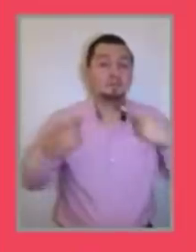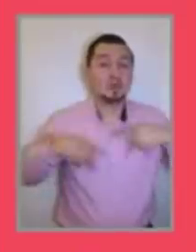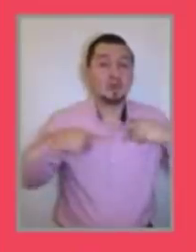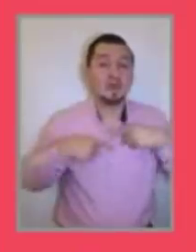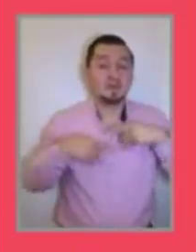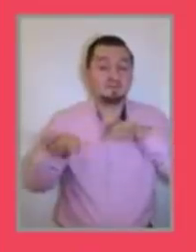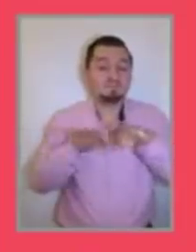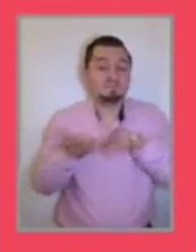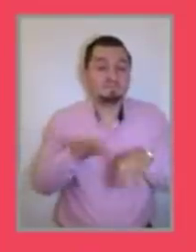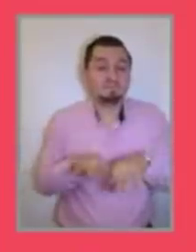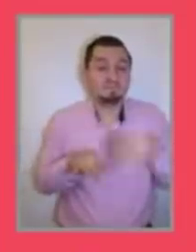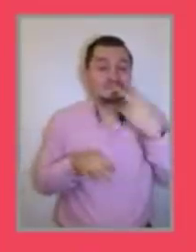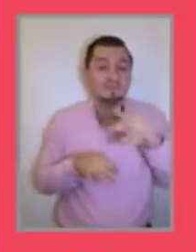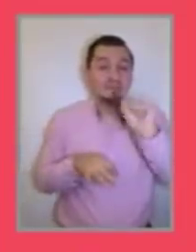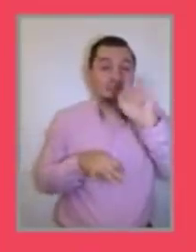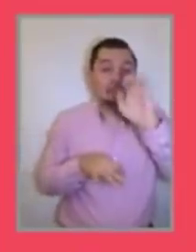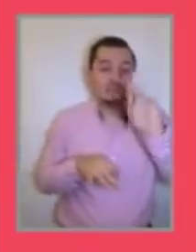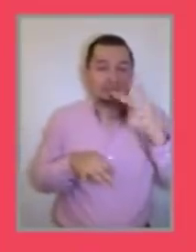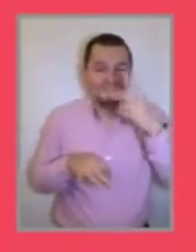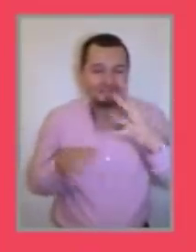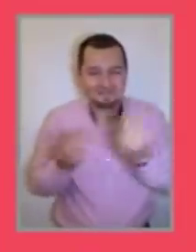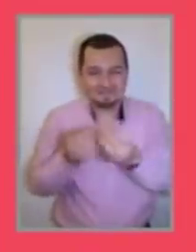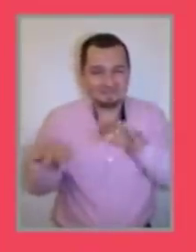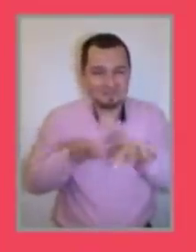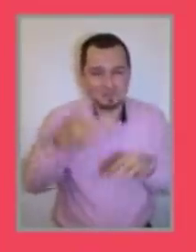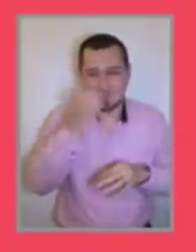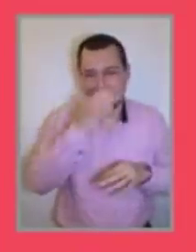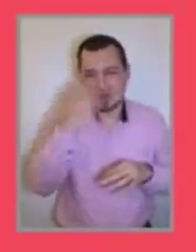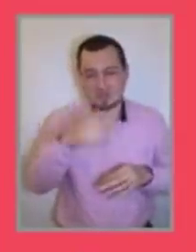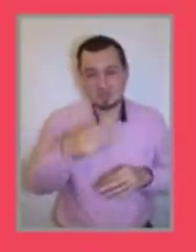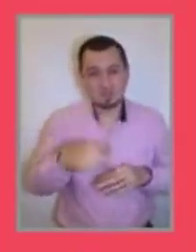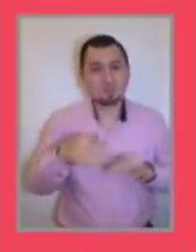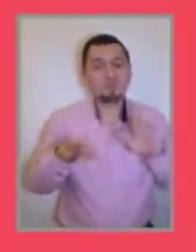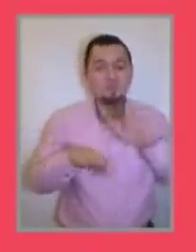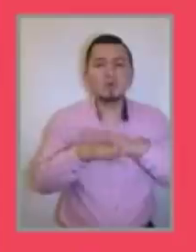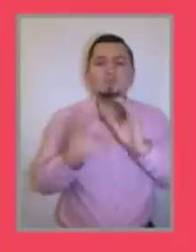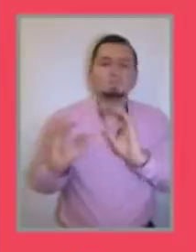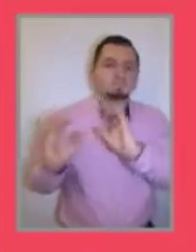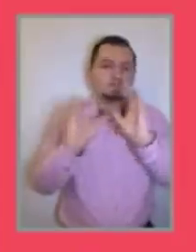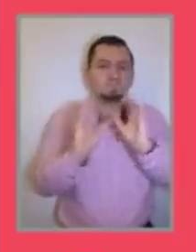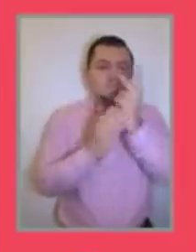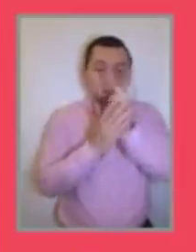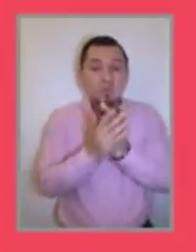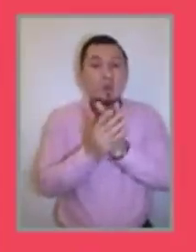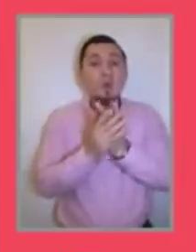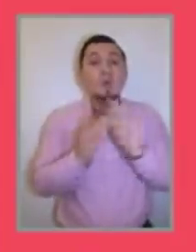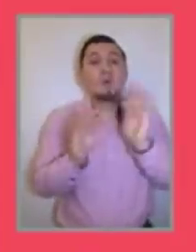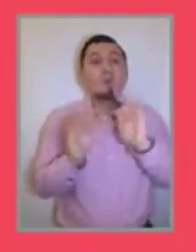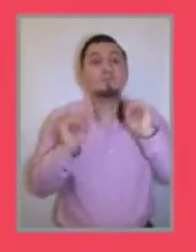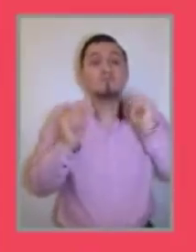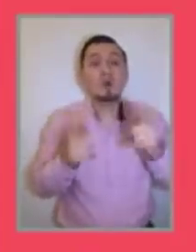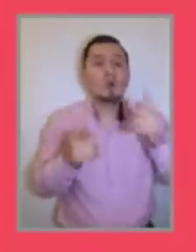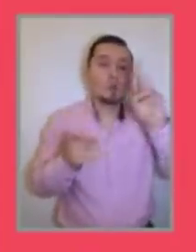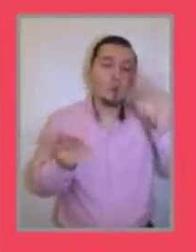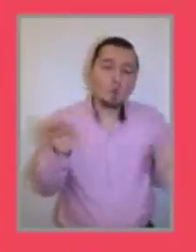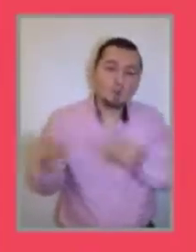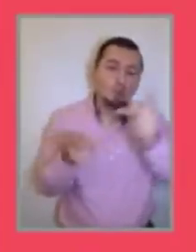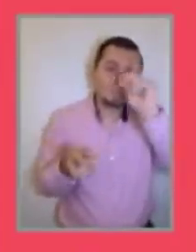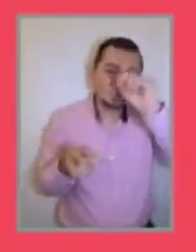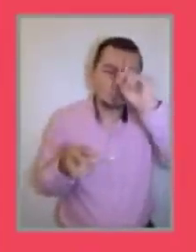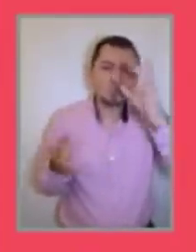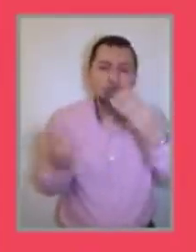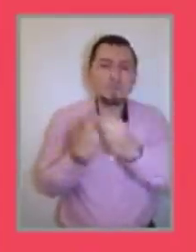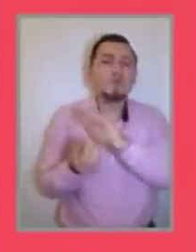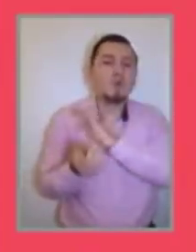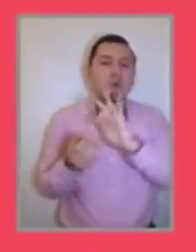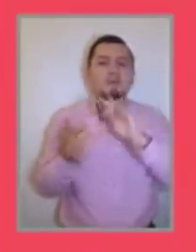y solamente aquellos que se identifique que pueden tener un riesgo se les programará la consulta para determinar si pueden reincorporarse a